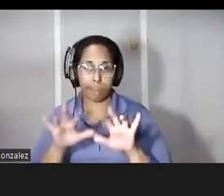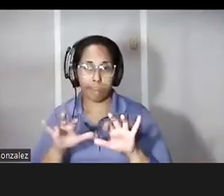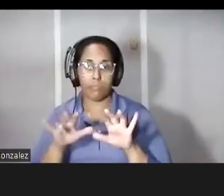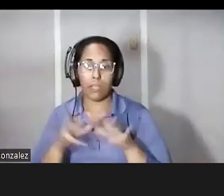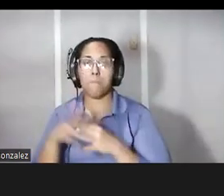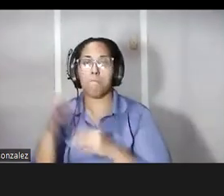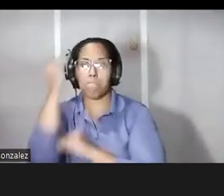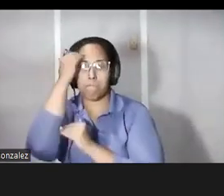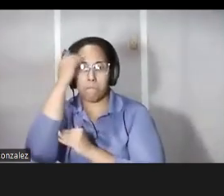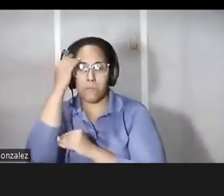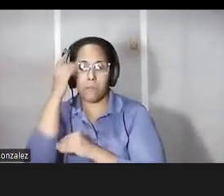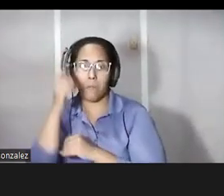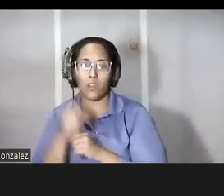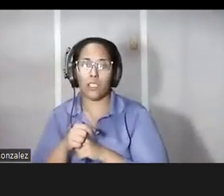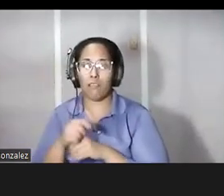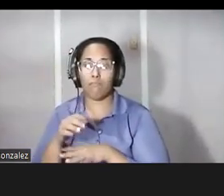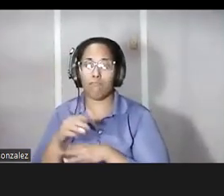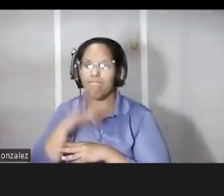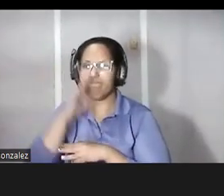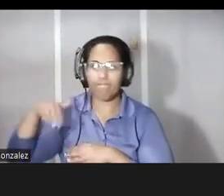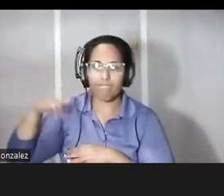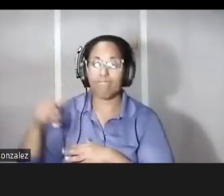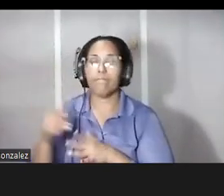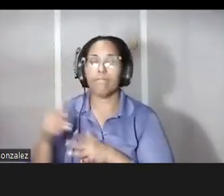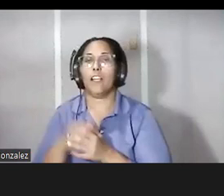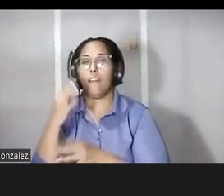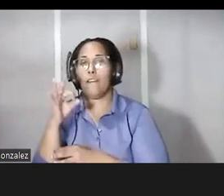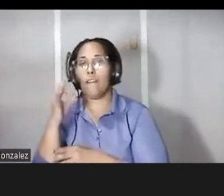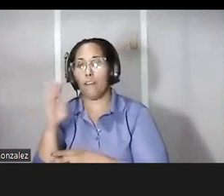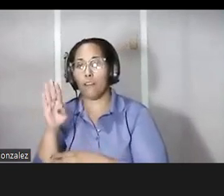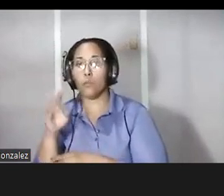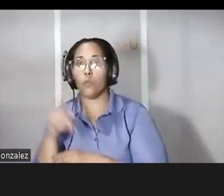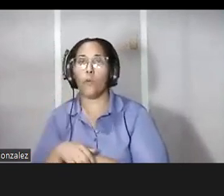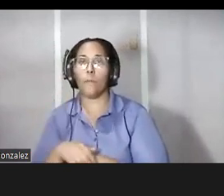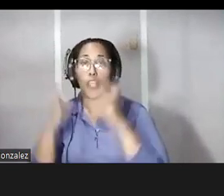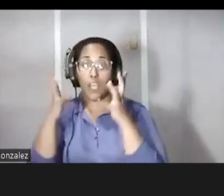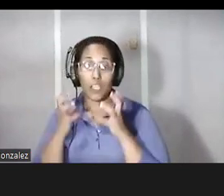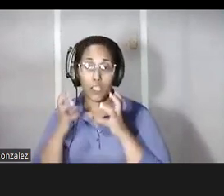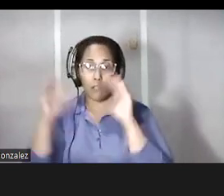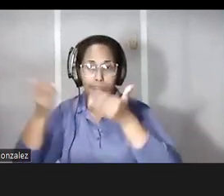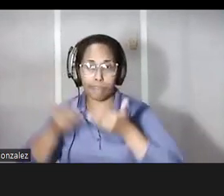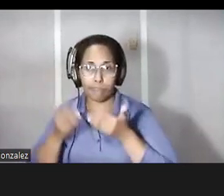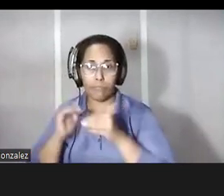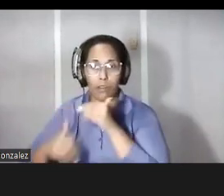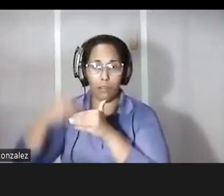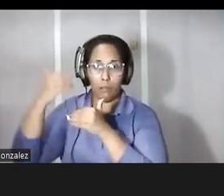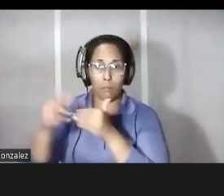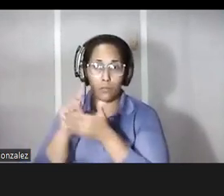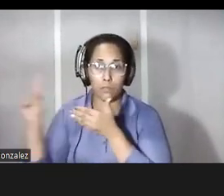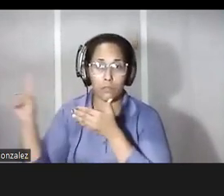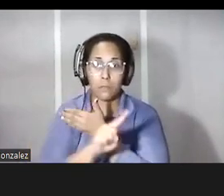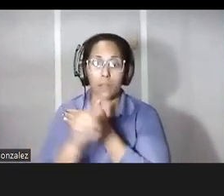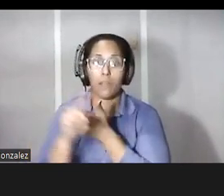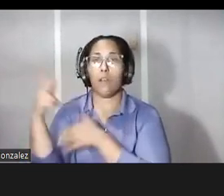están tenemos un poquito de rezago en Facebook, les deseo invitar a la próxima charla que tendremos el